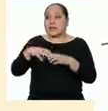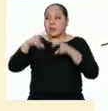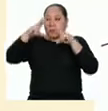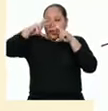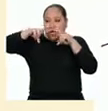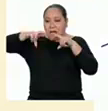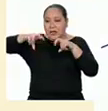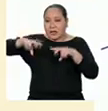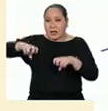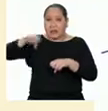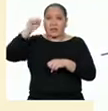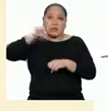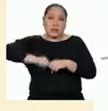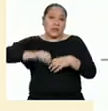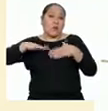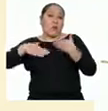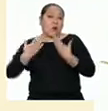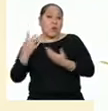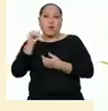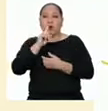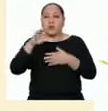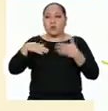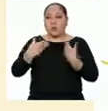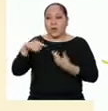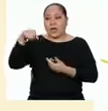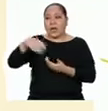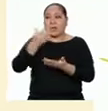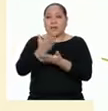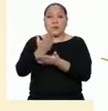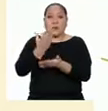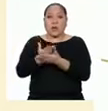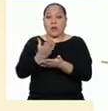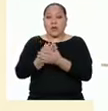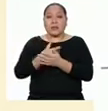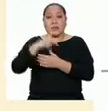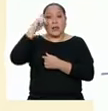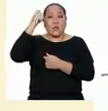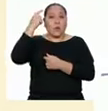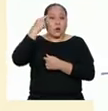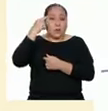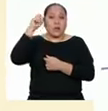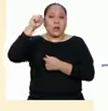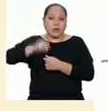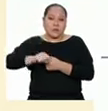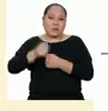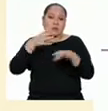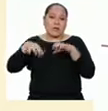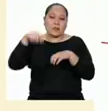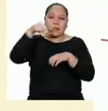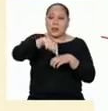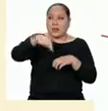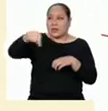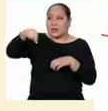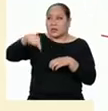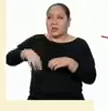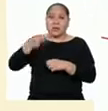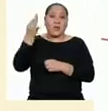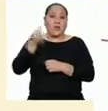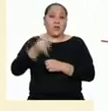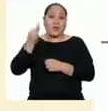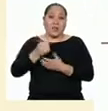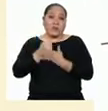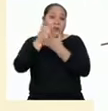de factibilidad. Aquí se demuestra si la política se podrá realizar en su contexto y si realmente